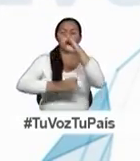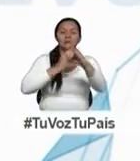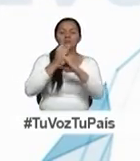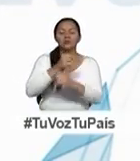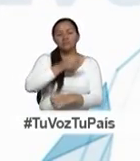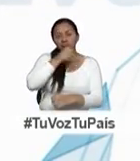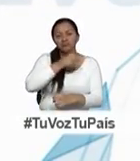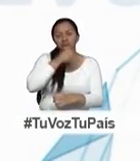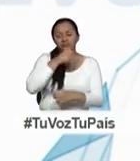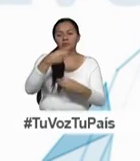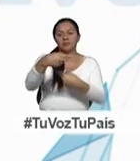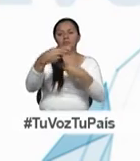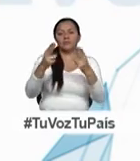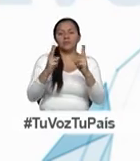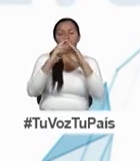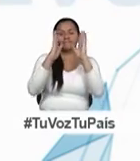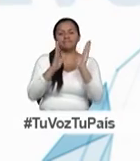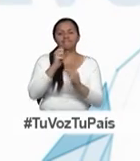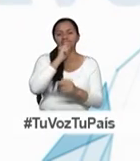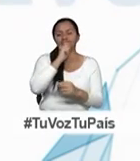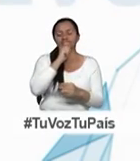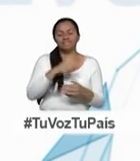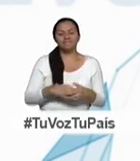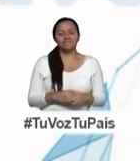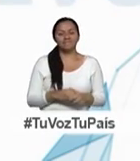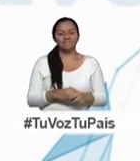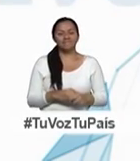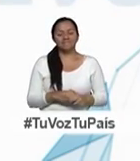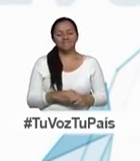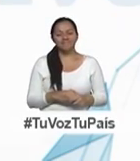Mayor en el Hogar de Ancianos Santa Catalina.